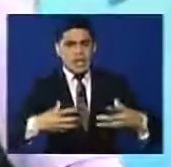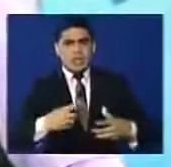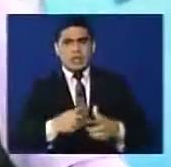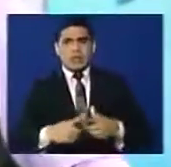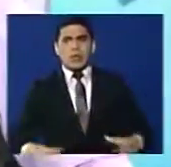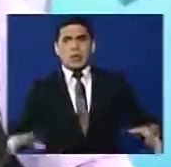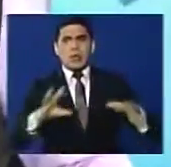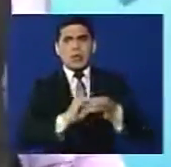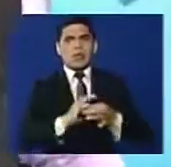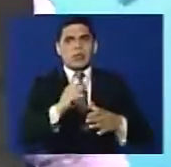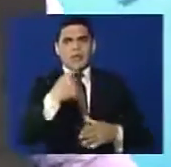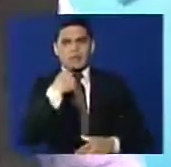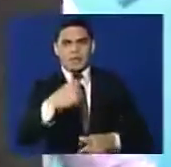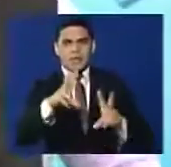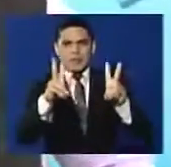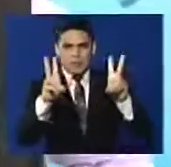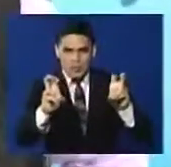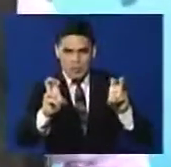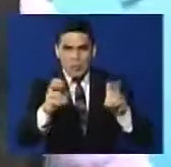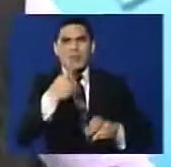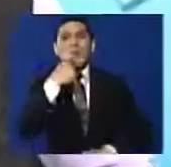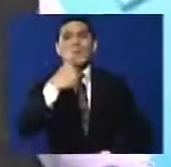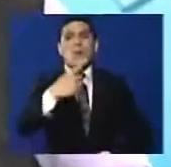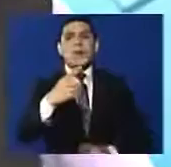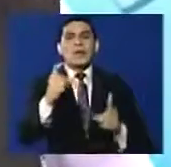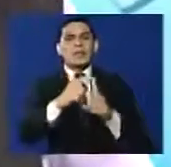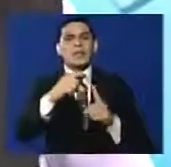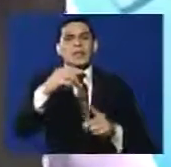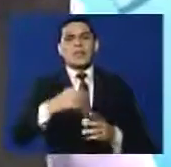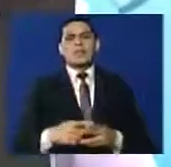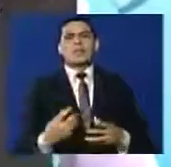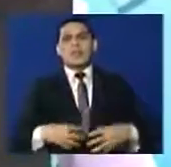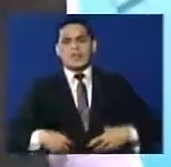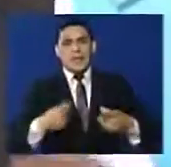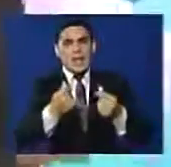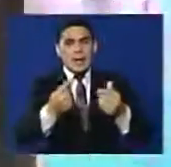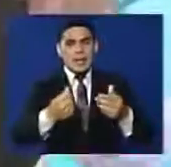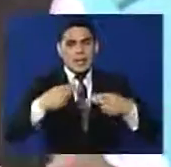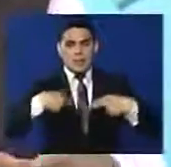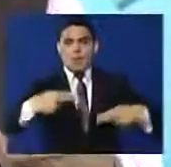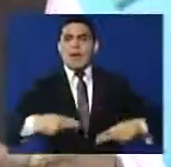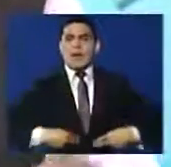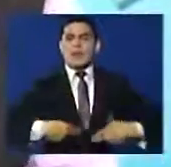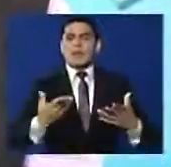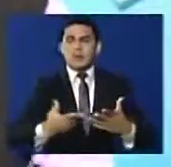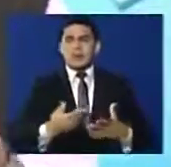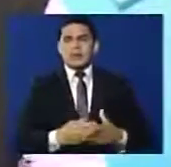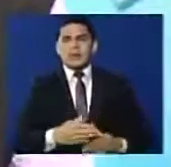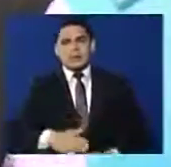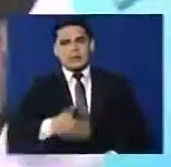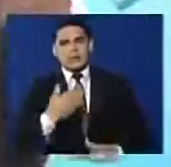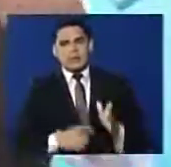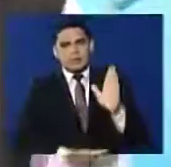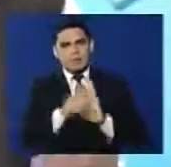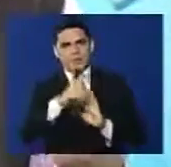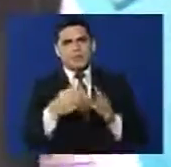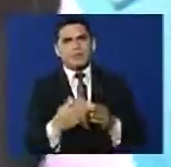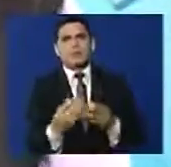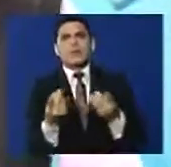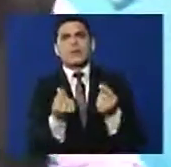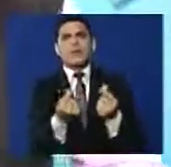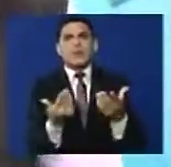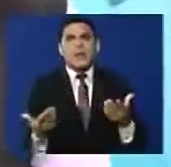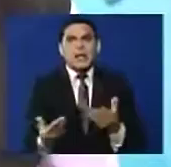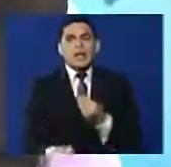un concepto nuevo que te voy a regalar ahorita. ¿Cómo tú vas? Capitalismo humanizado, ¿vale? Tienes un país que puedes humanizarle el capitalismo.